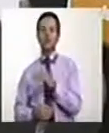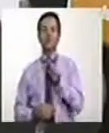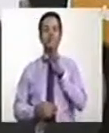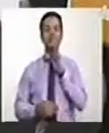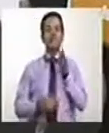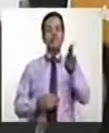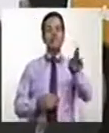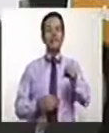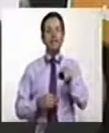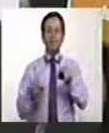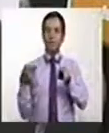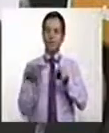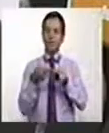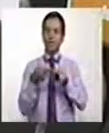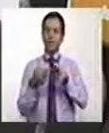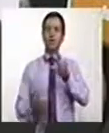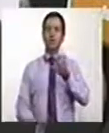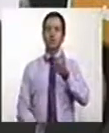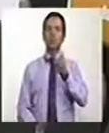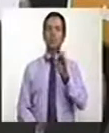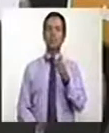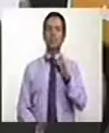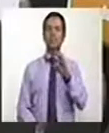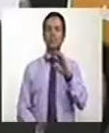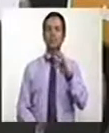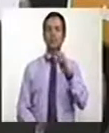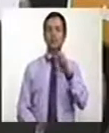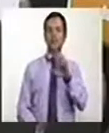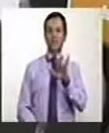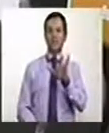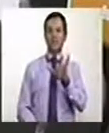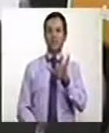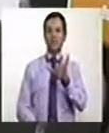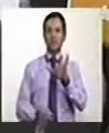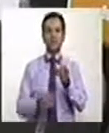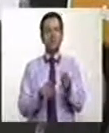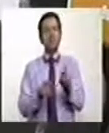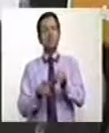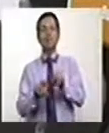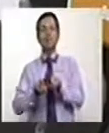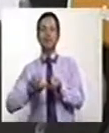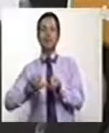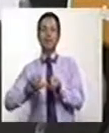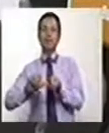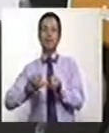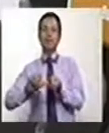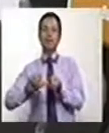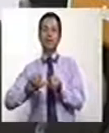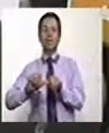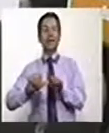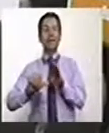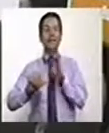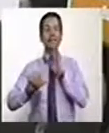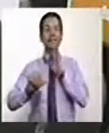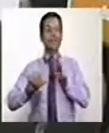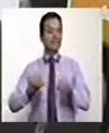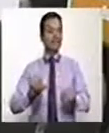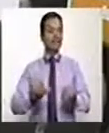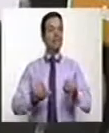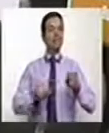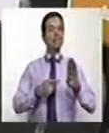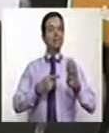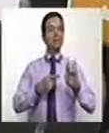Fabio, a doña Rebeca Echeverri Correa, hermana del doctor Fabio, a Beatriz Delgado,